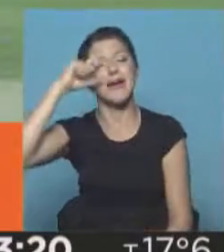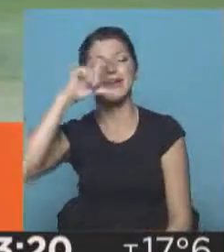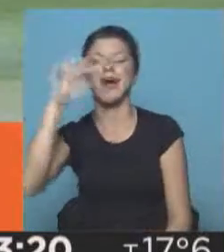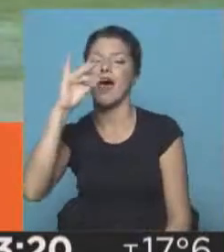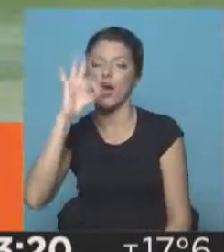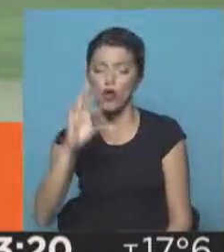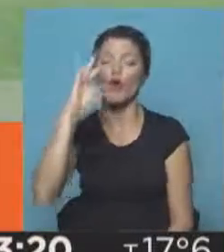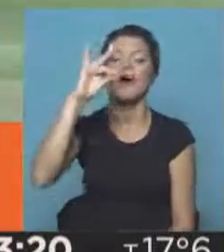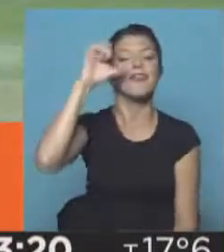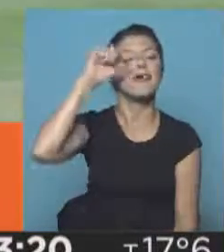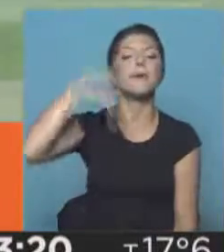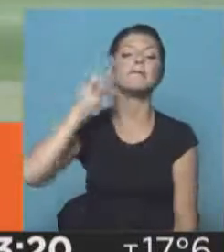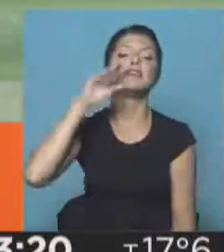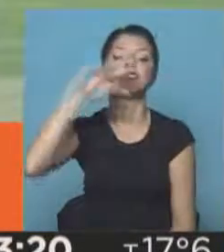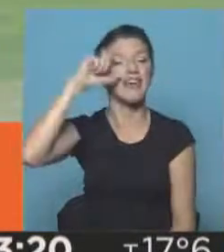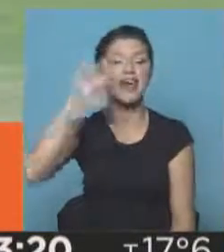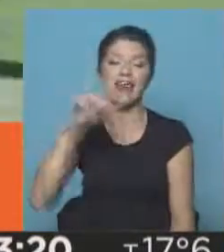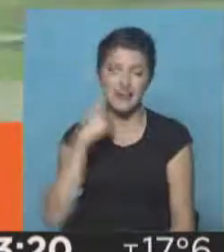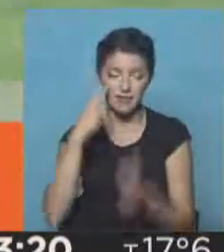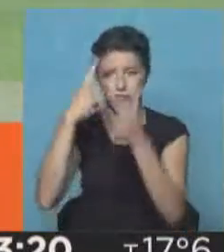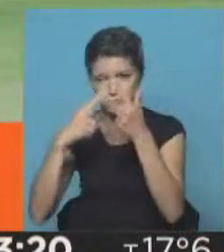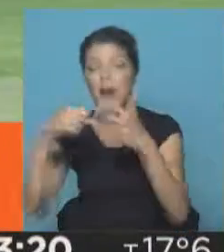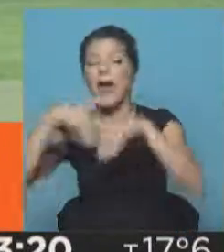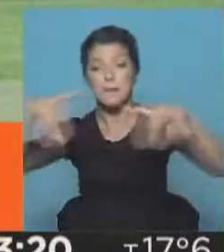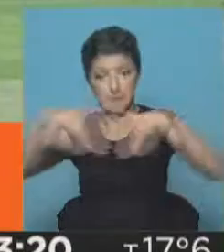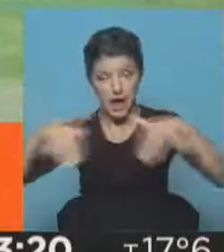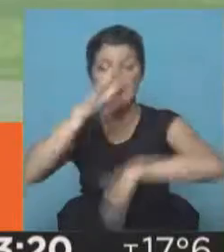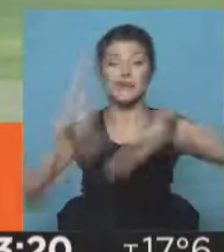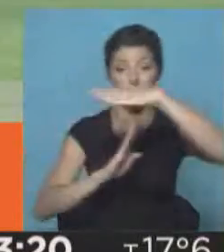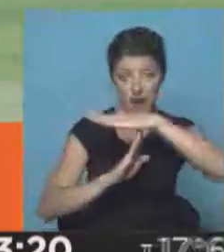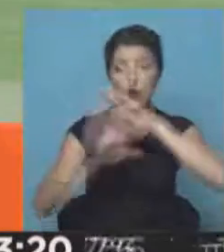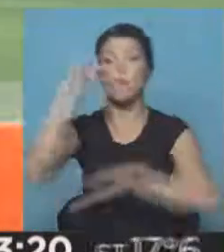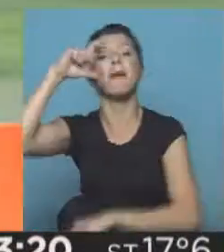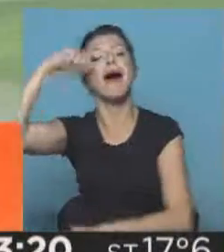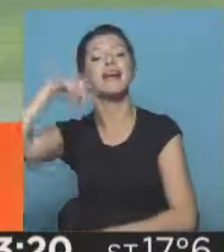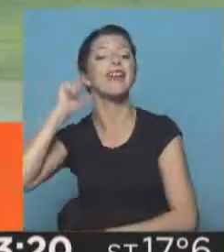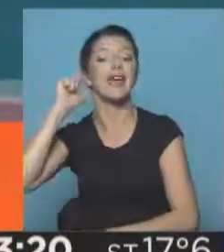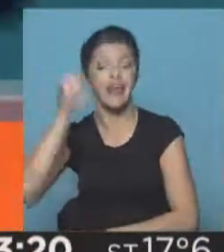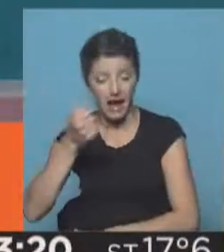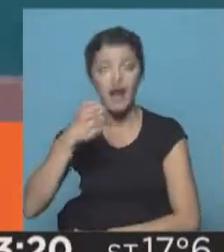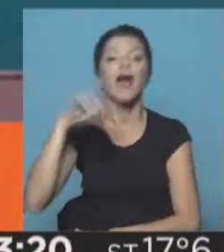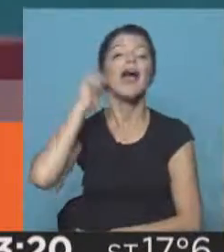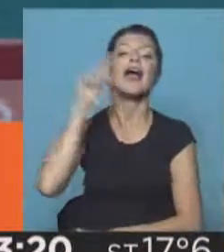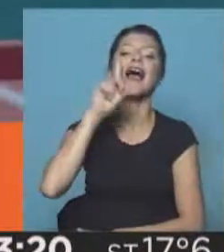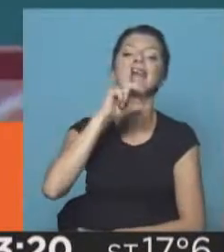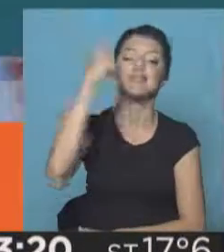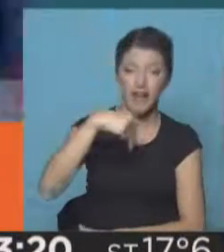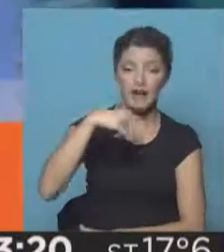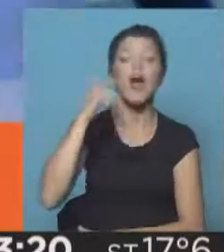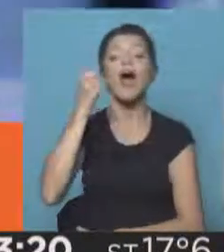Musacchio, Rojo. En la mitad de la cancha, Mascherano, Banega, Gaitán, Agüero, Di